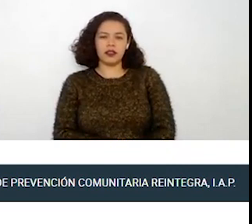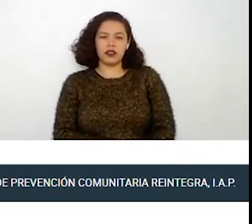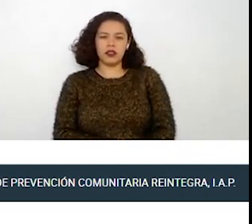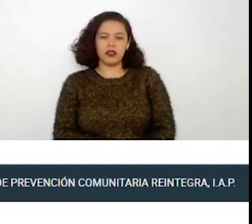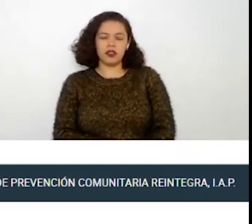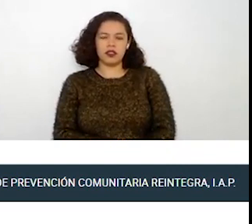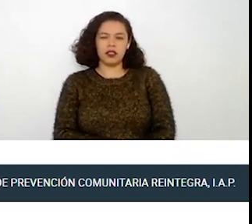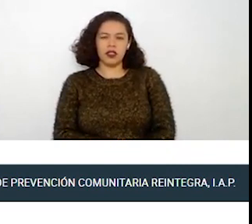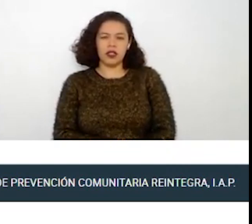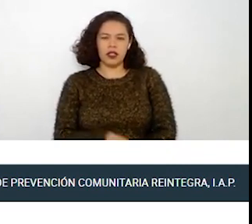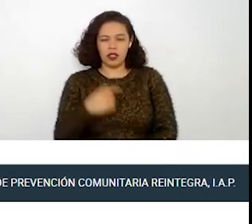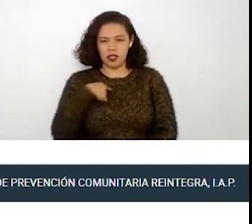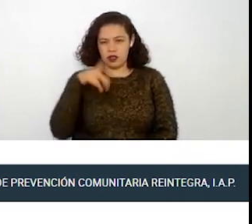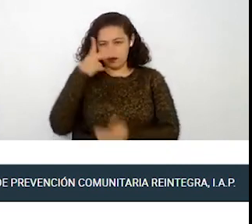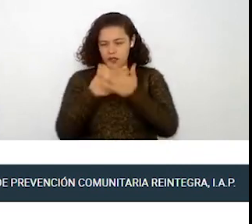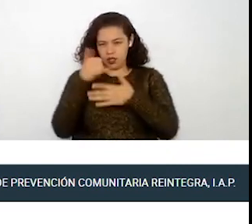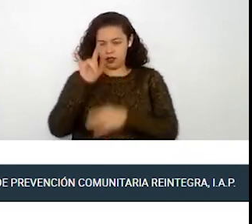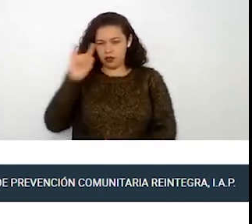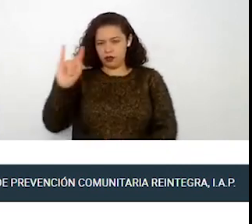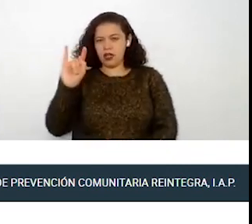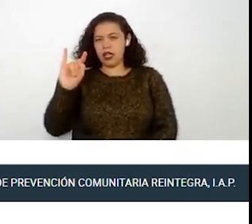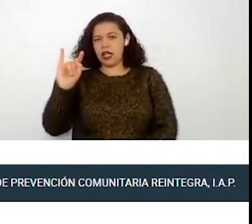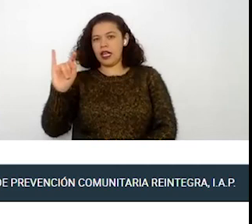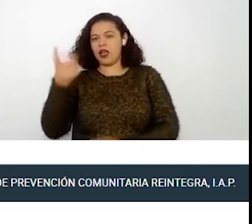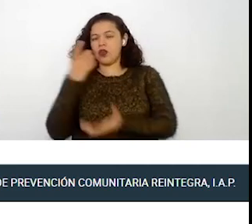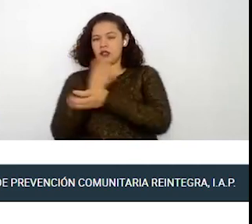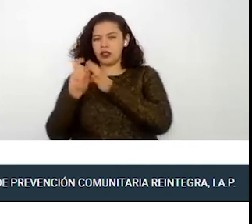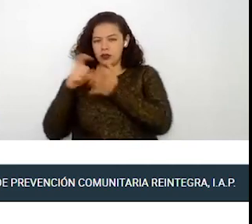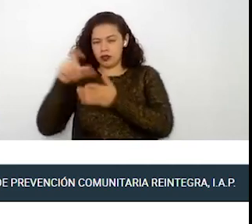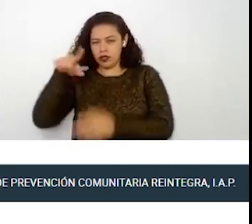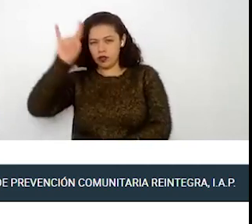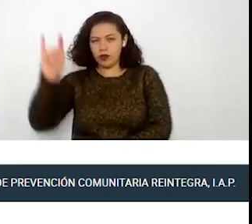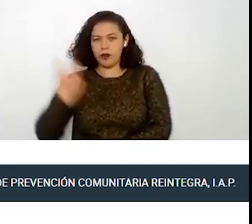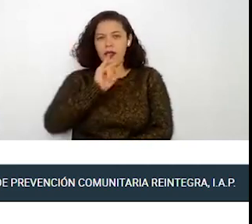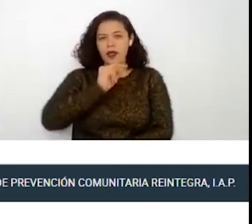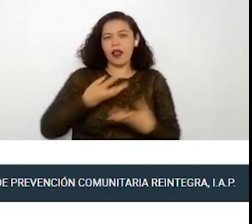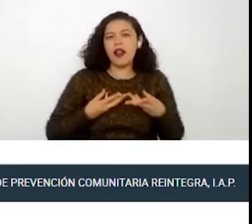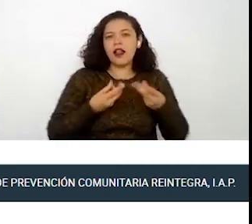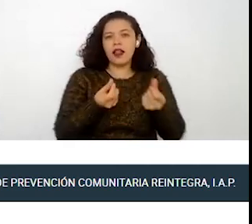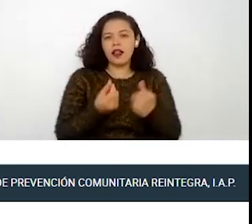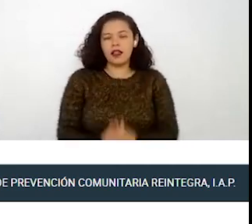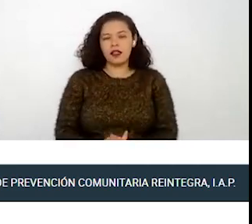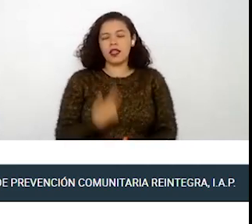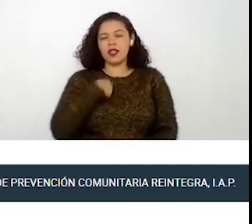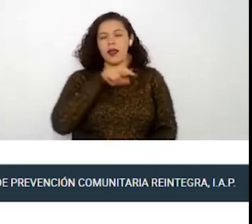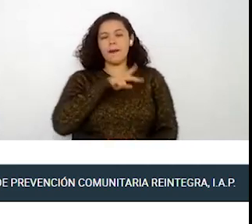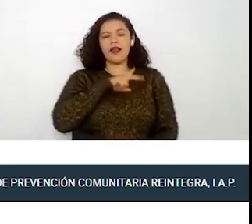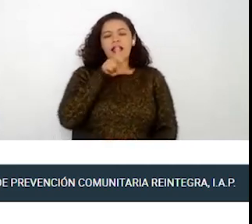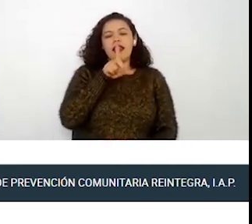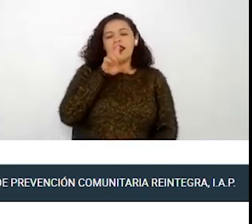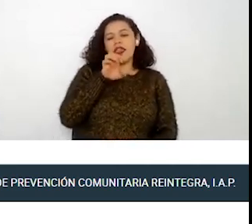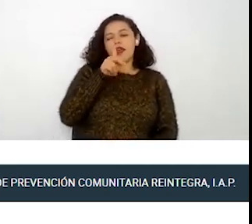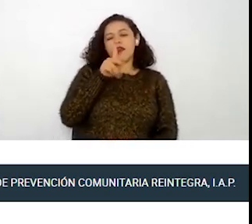aquí en este proyecto está en inversiones pero lo voy a poner en egresos porque ahí están mis depreciaciones entonces